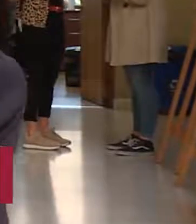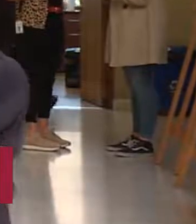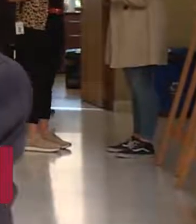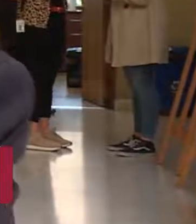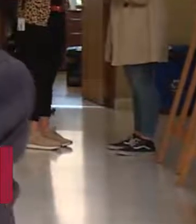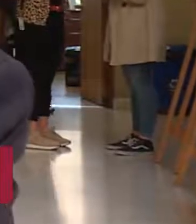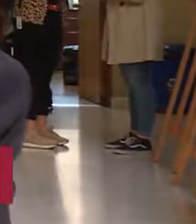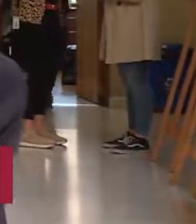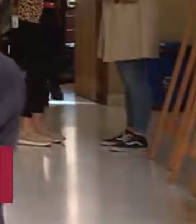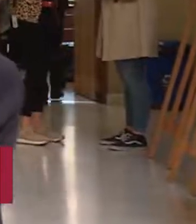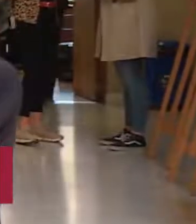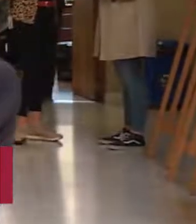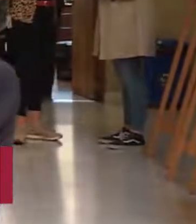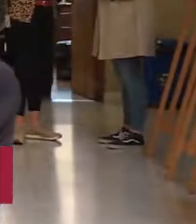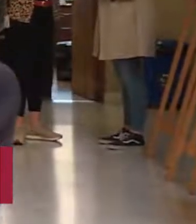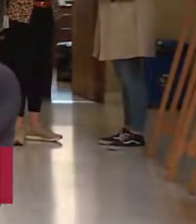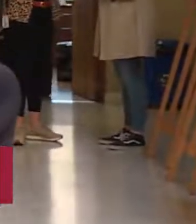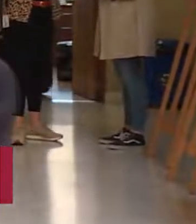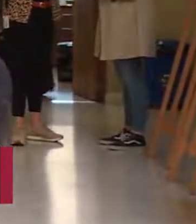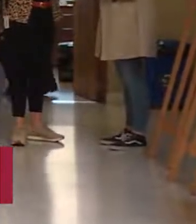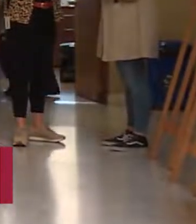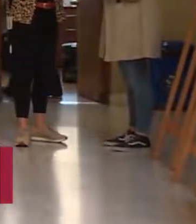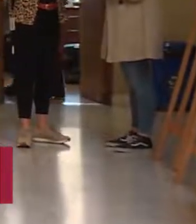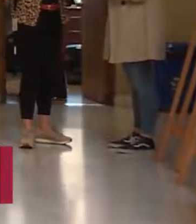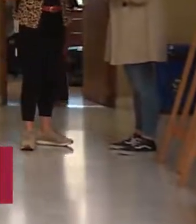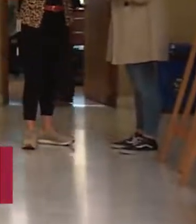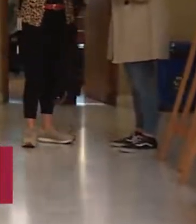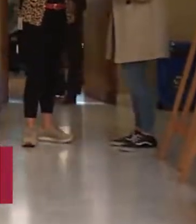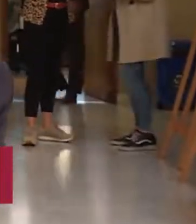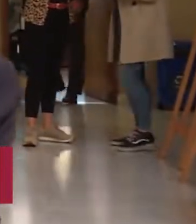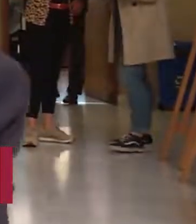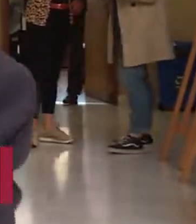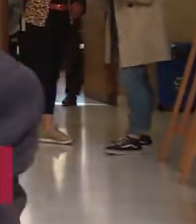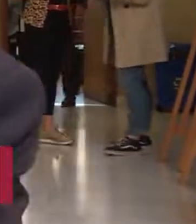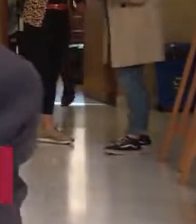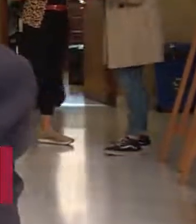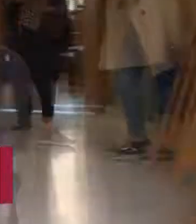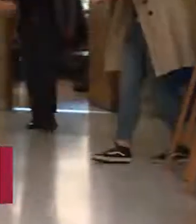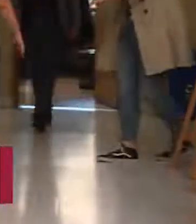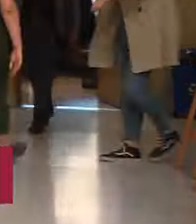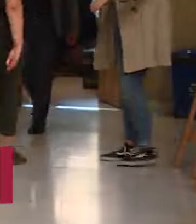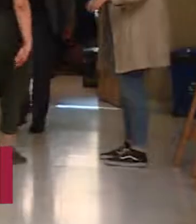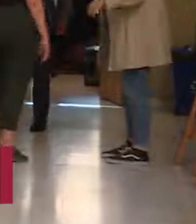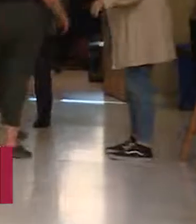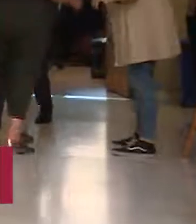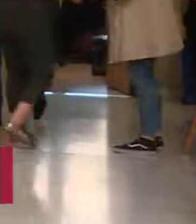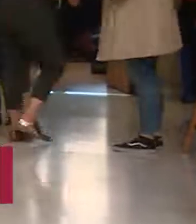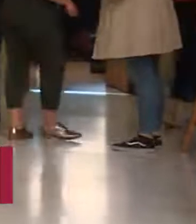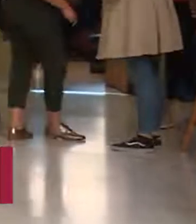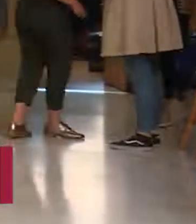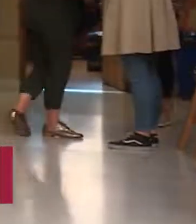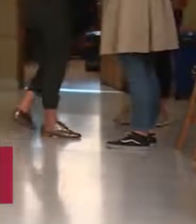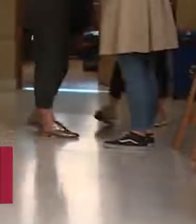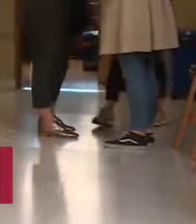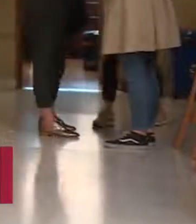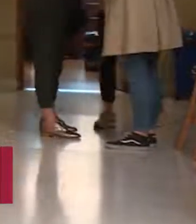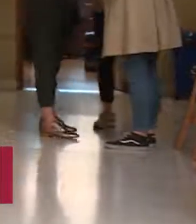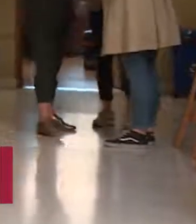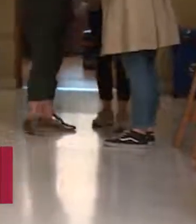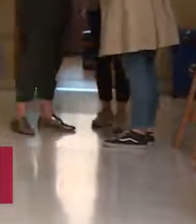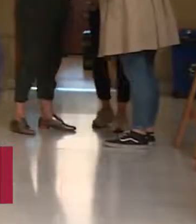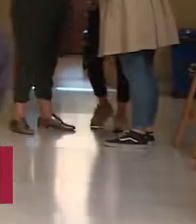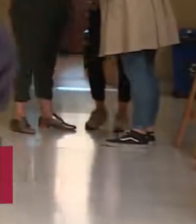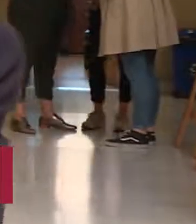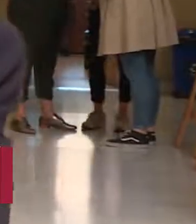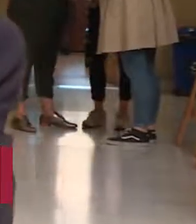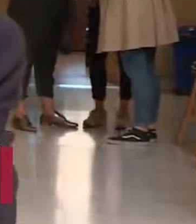cierta amistad base, independiente de las ideas que cada uno puede tener con justicia. La incitación a la violencia tiene para mí